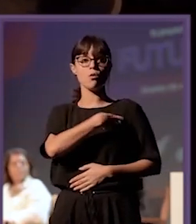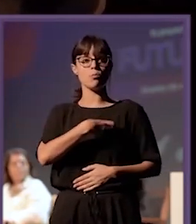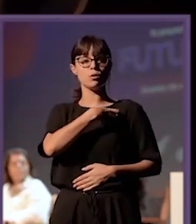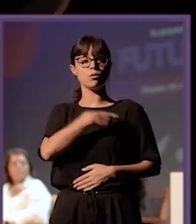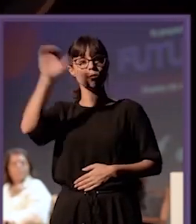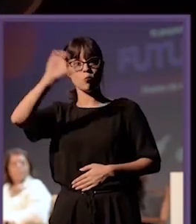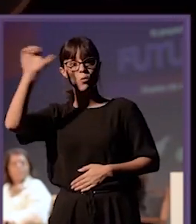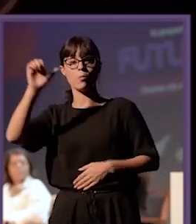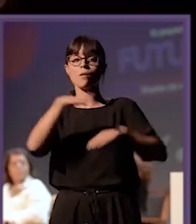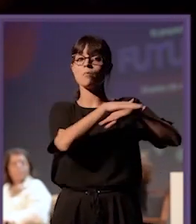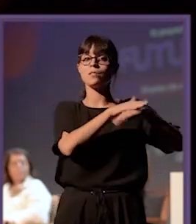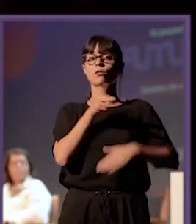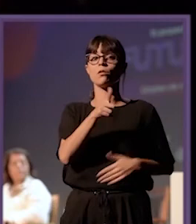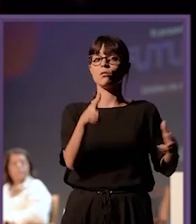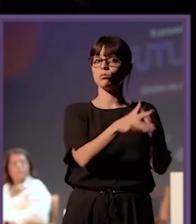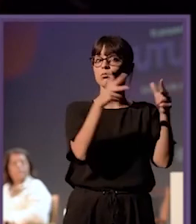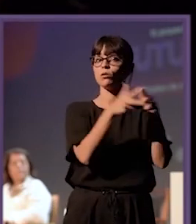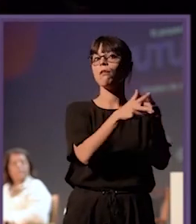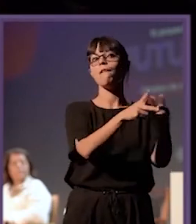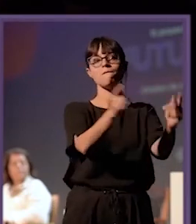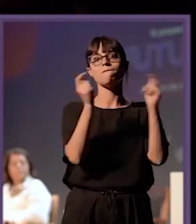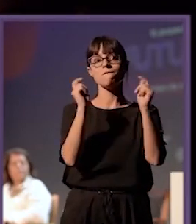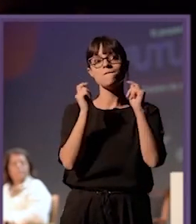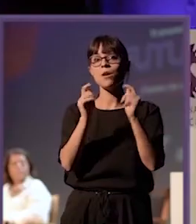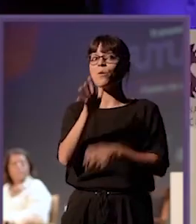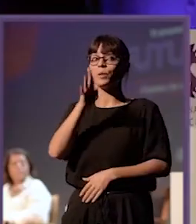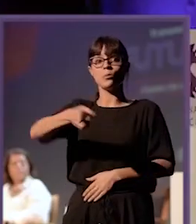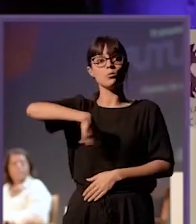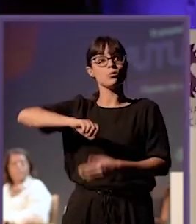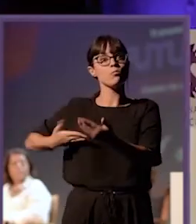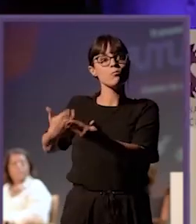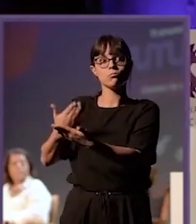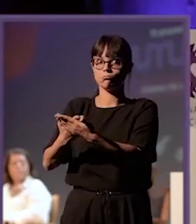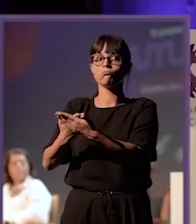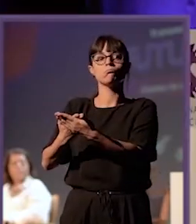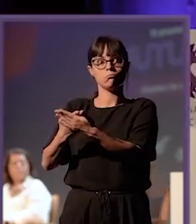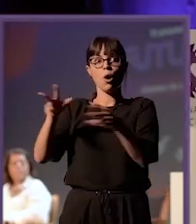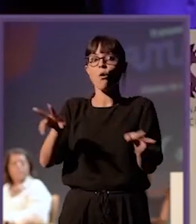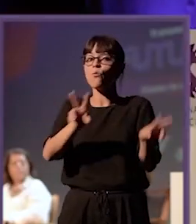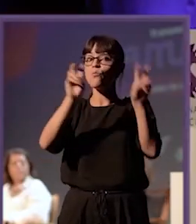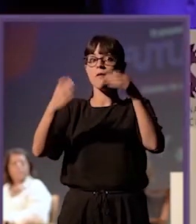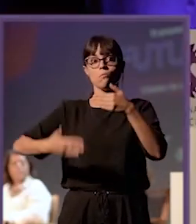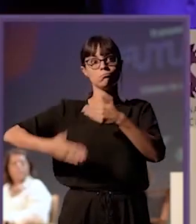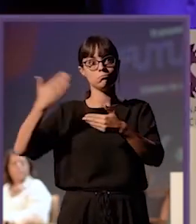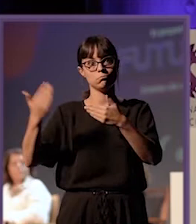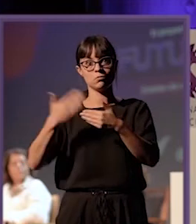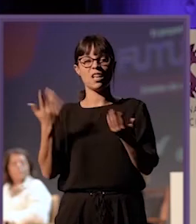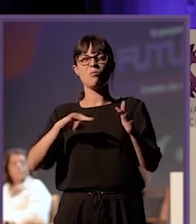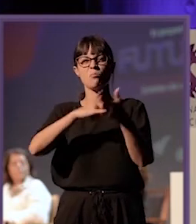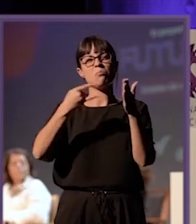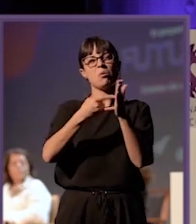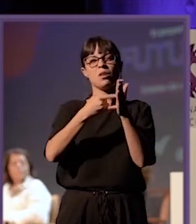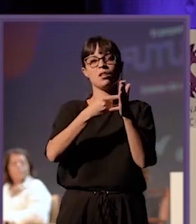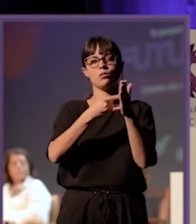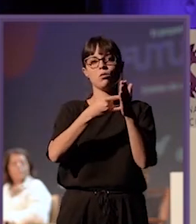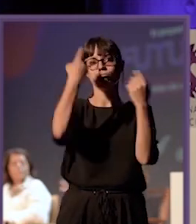de Derechos Sociales nos ha felicitado porque nuestra propuesta es innovadora. Y además, fíjense, no son proyectos deslavazados, ahora voy a tener la oportunidad de